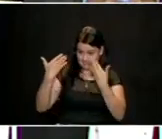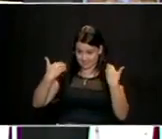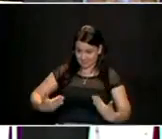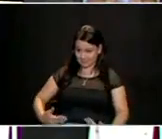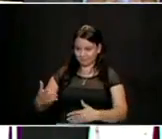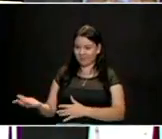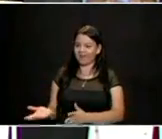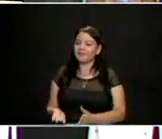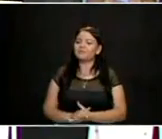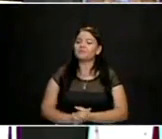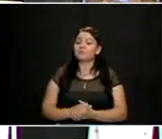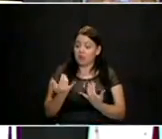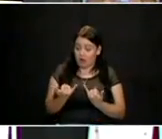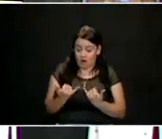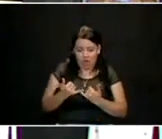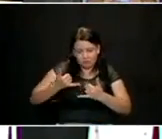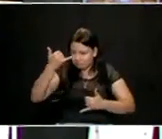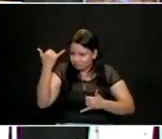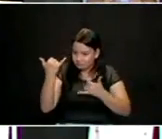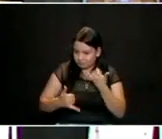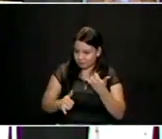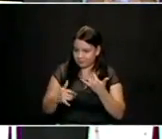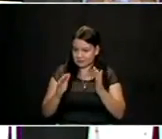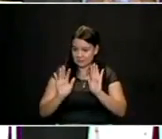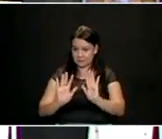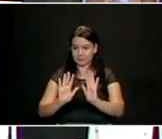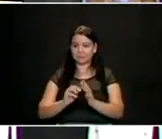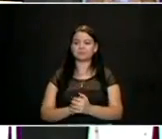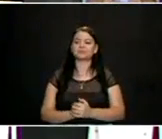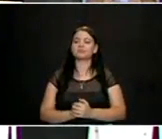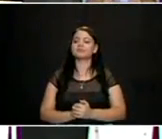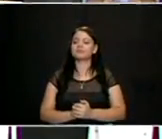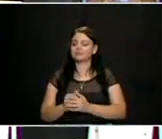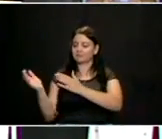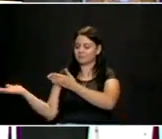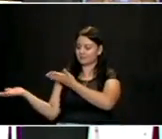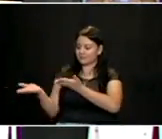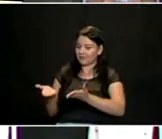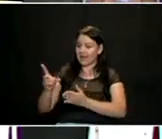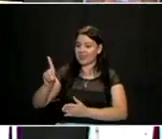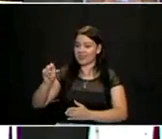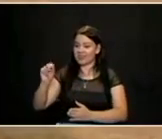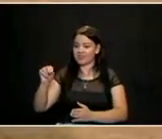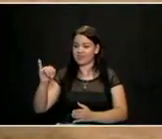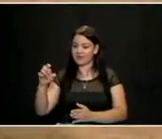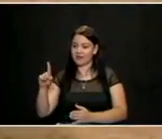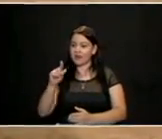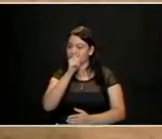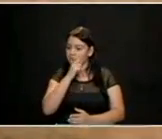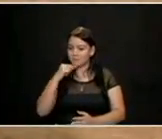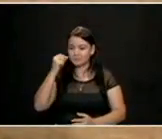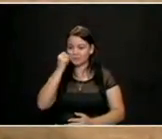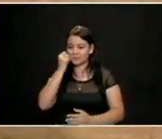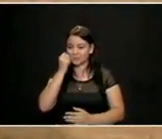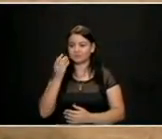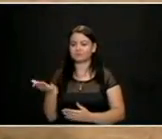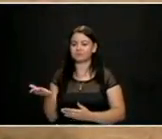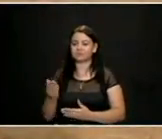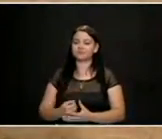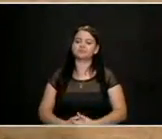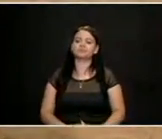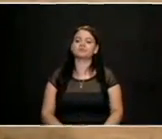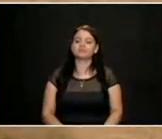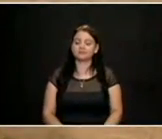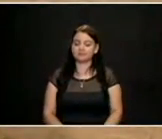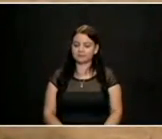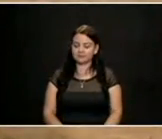turno para concluir esta última ronda antes de ir a una pausa para Daniel Quintero. Bueno, todo este discurso no tiene sentido si